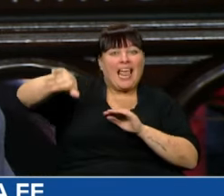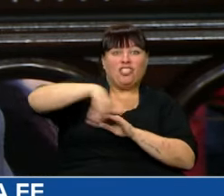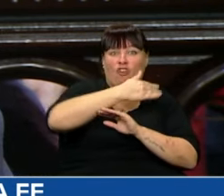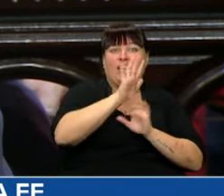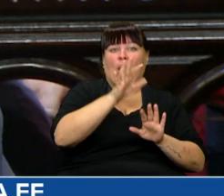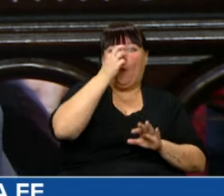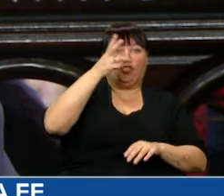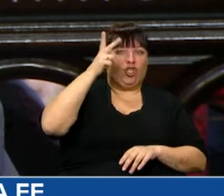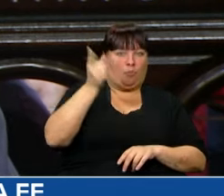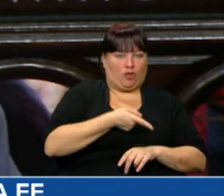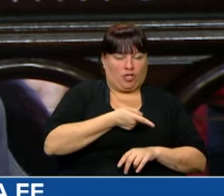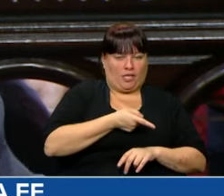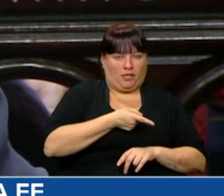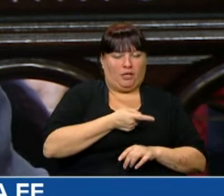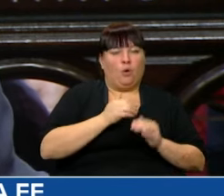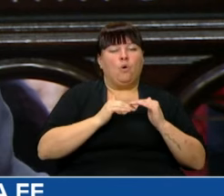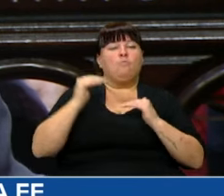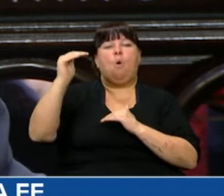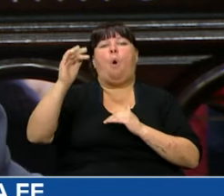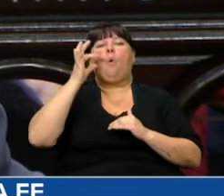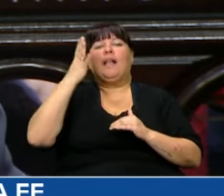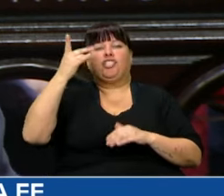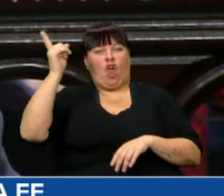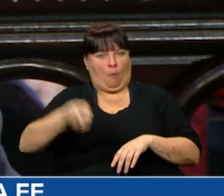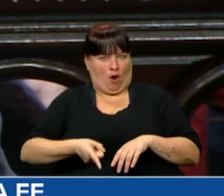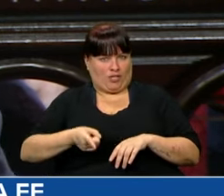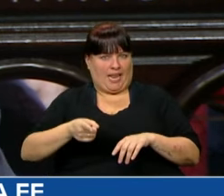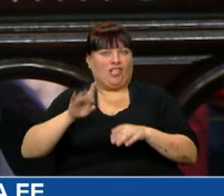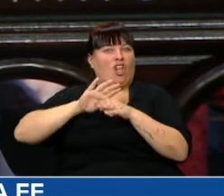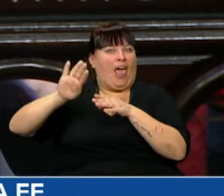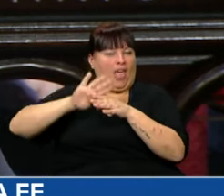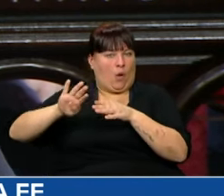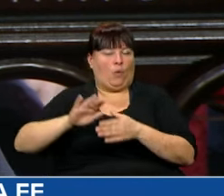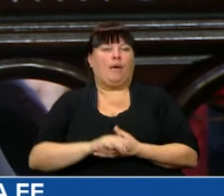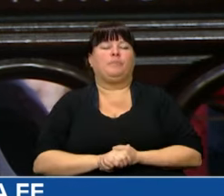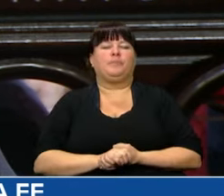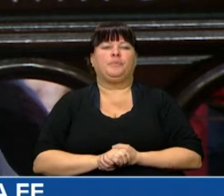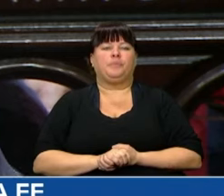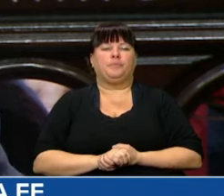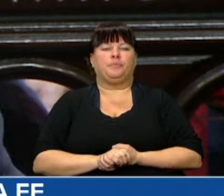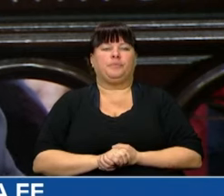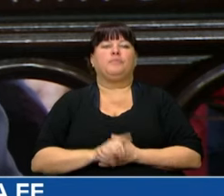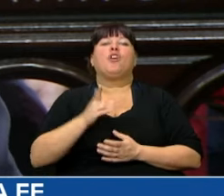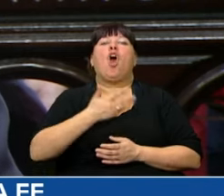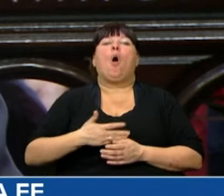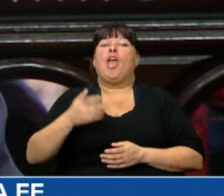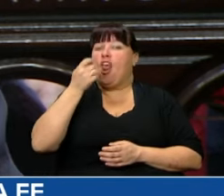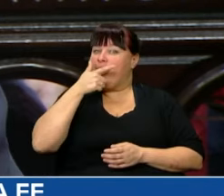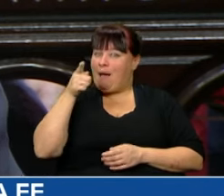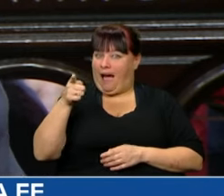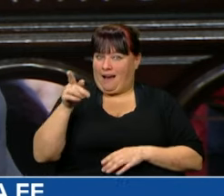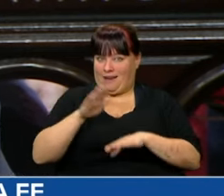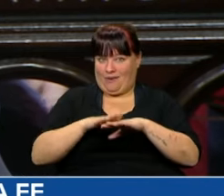de Kirchner. Subió al 45% el stock de deuda con el gobierno de Mauricio